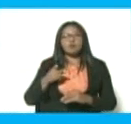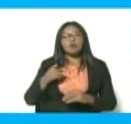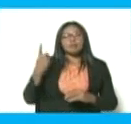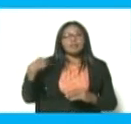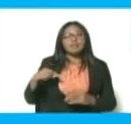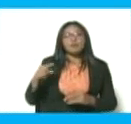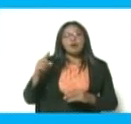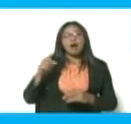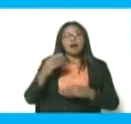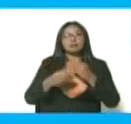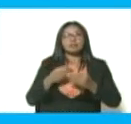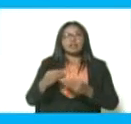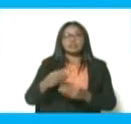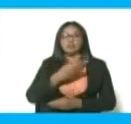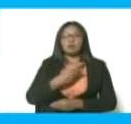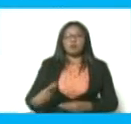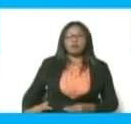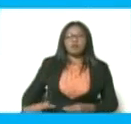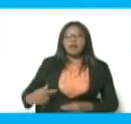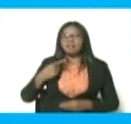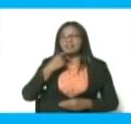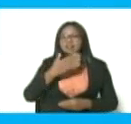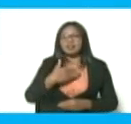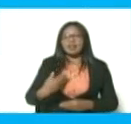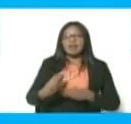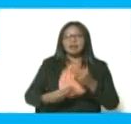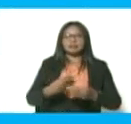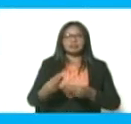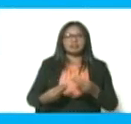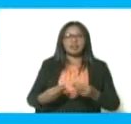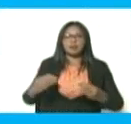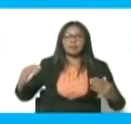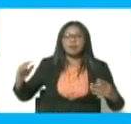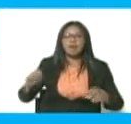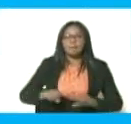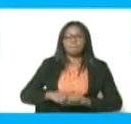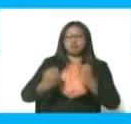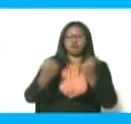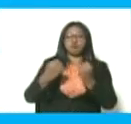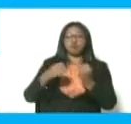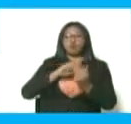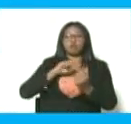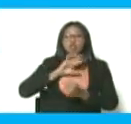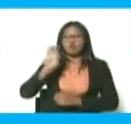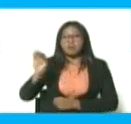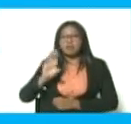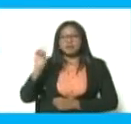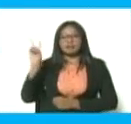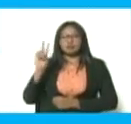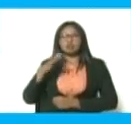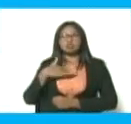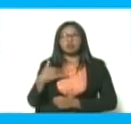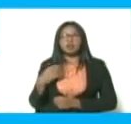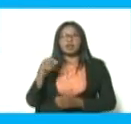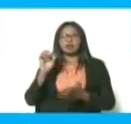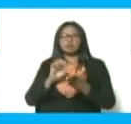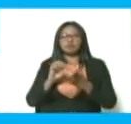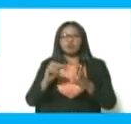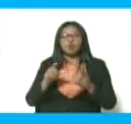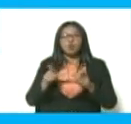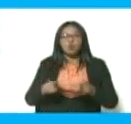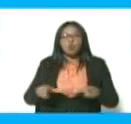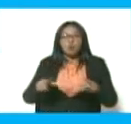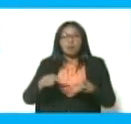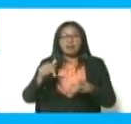Iván Duque se atreve a violar la soberanía de Venezuela. Si Iván Duque se atreve a tocar un milímetro del territorio